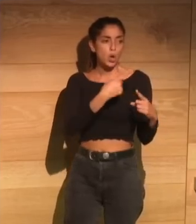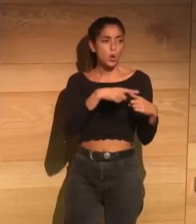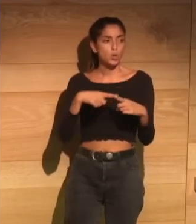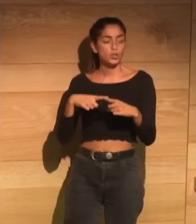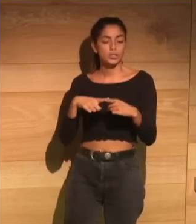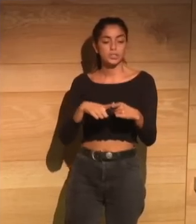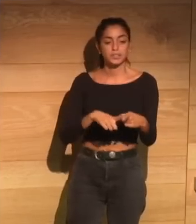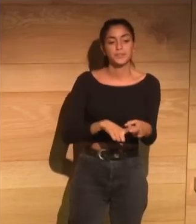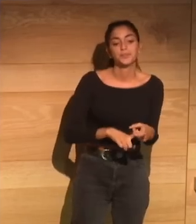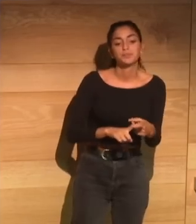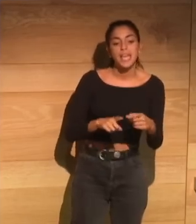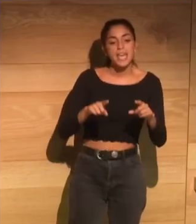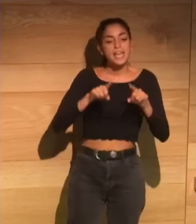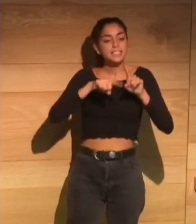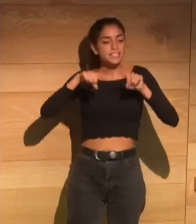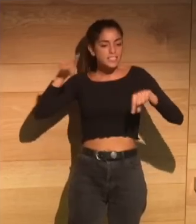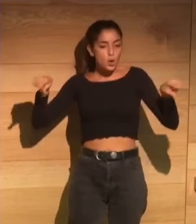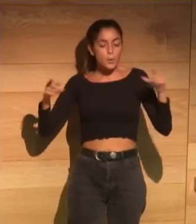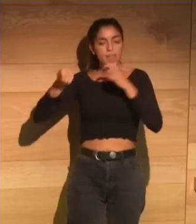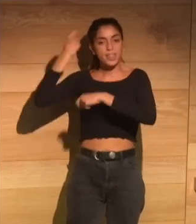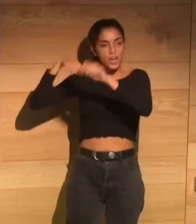de Segovia o del Pilar de Zaragoza, que apretabas un botón.